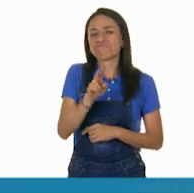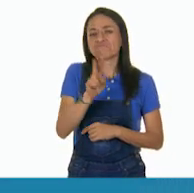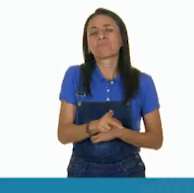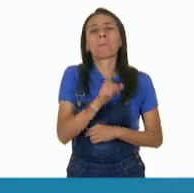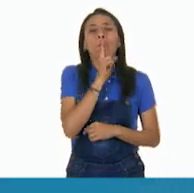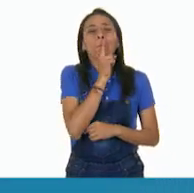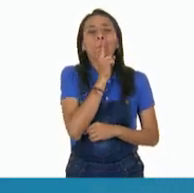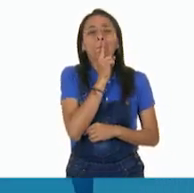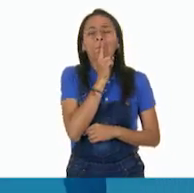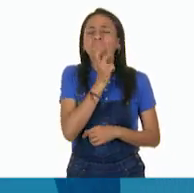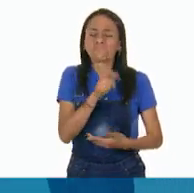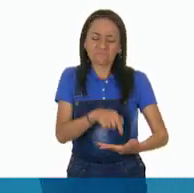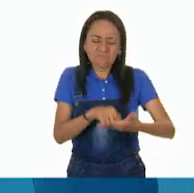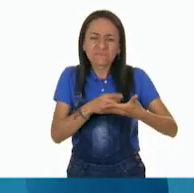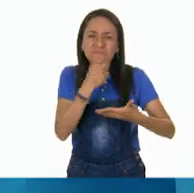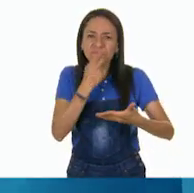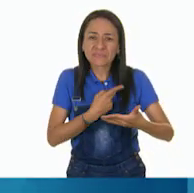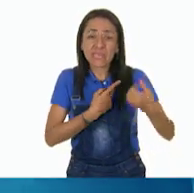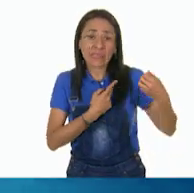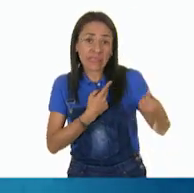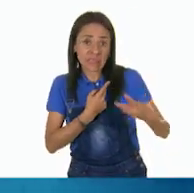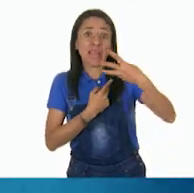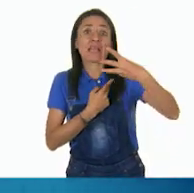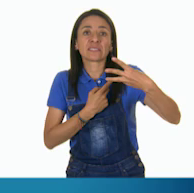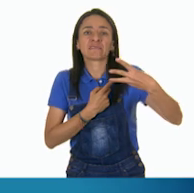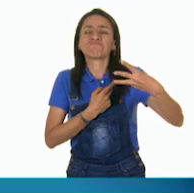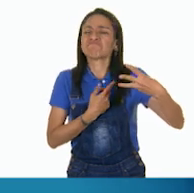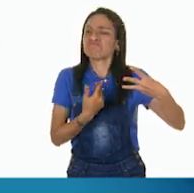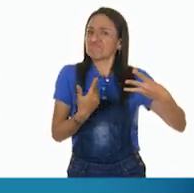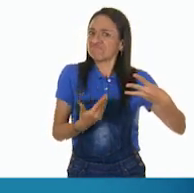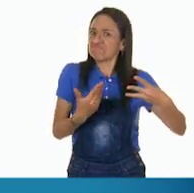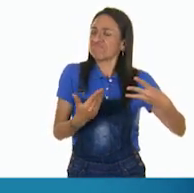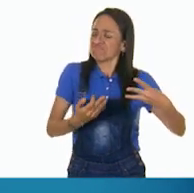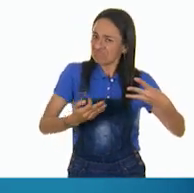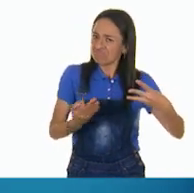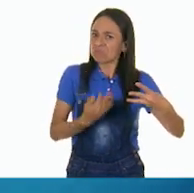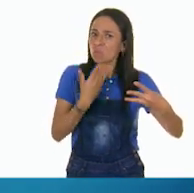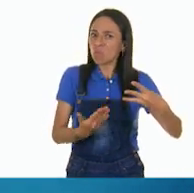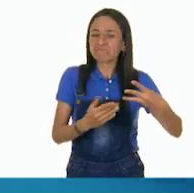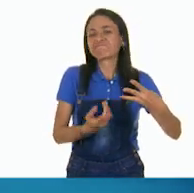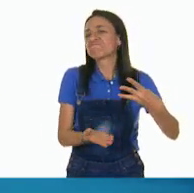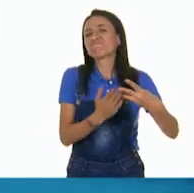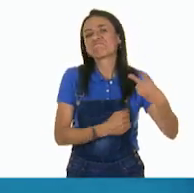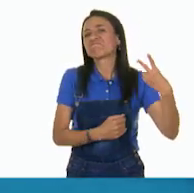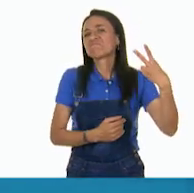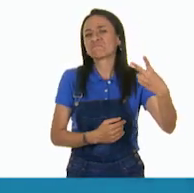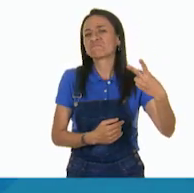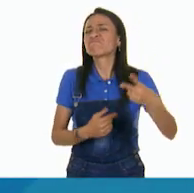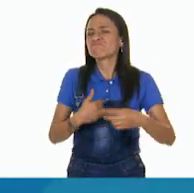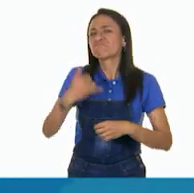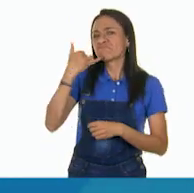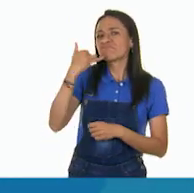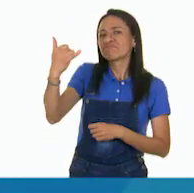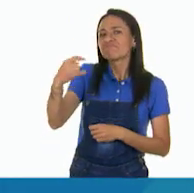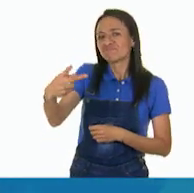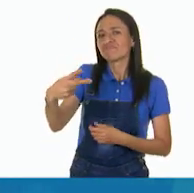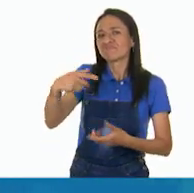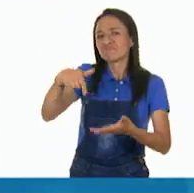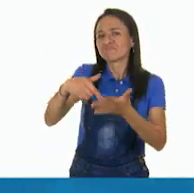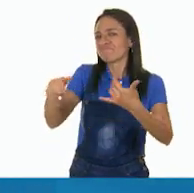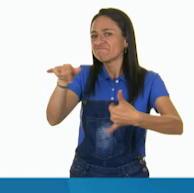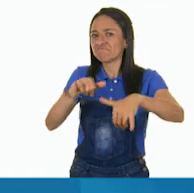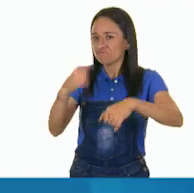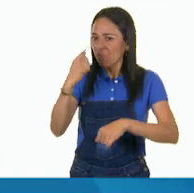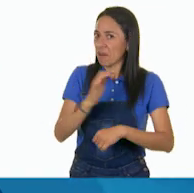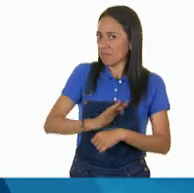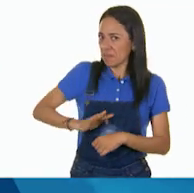este ejemplo mete tres cosas de las que cumple os creo que eso es bueno voy a llamar a la fábrica para felicitarlos y decirles que mejoren lo del brillo en